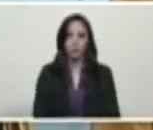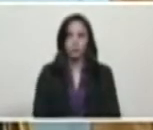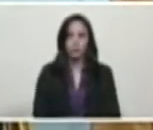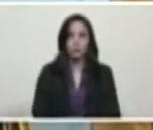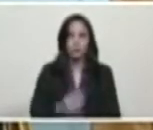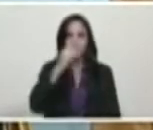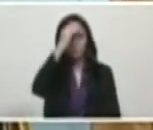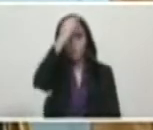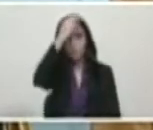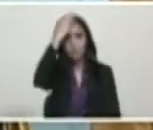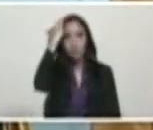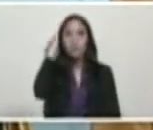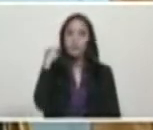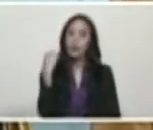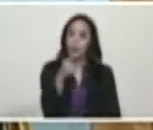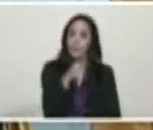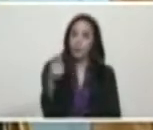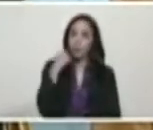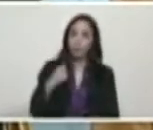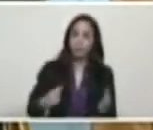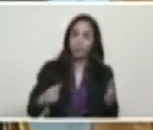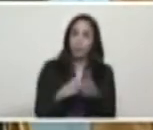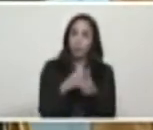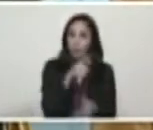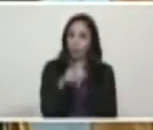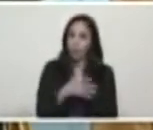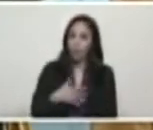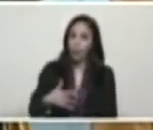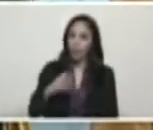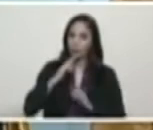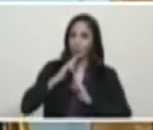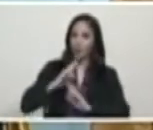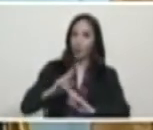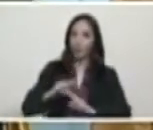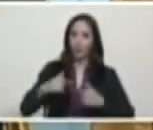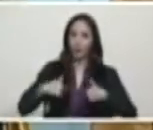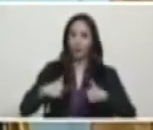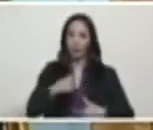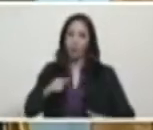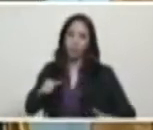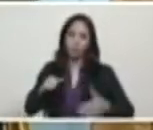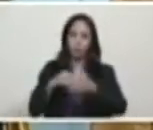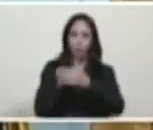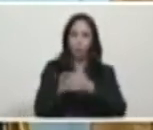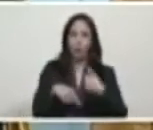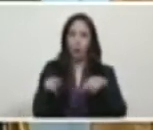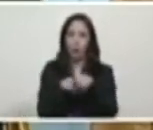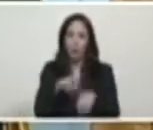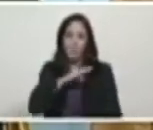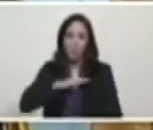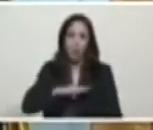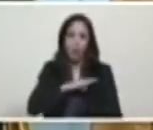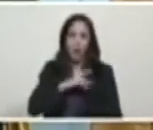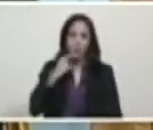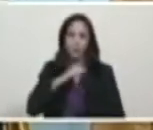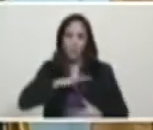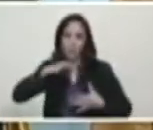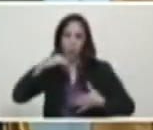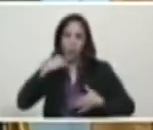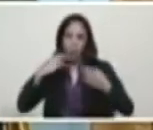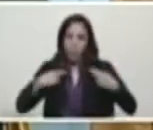Pero ante cada golpe que ellos pretendan, de nosotros saldrá un contragolpe moral, espiritual,